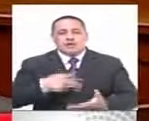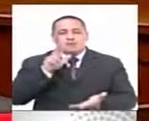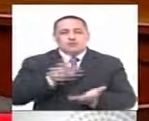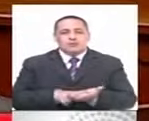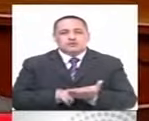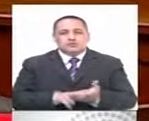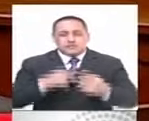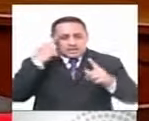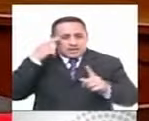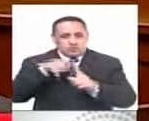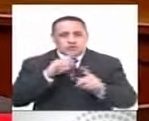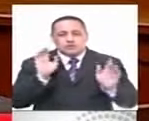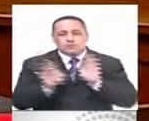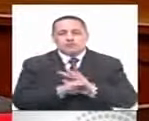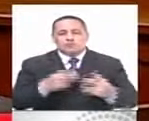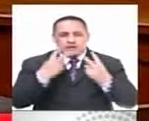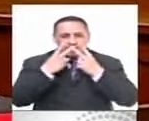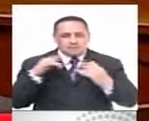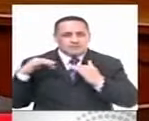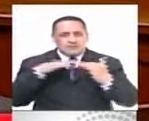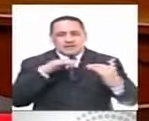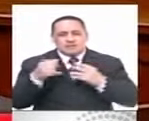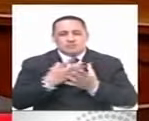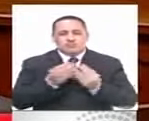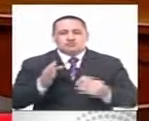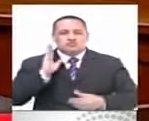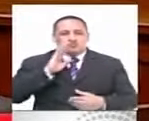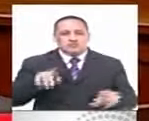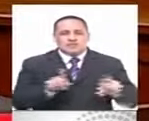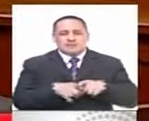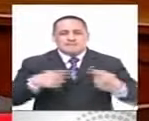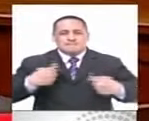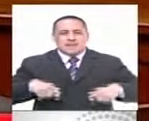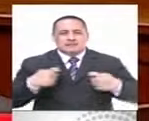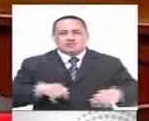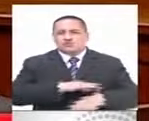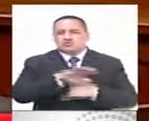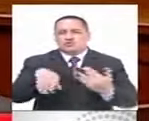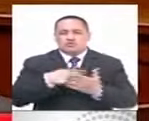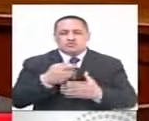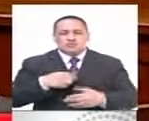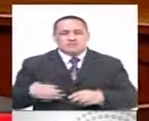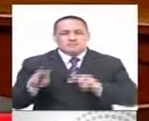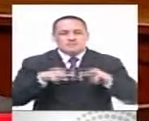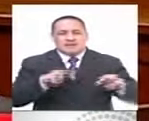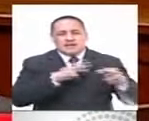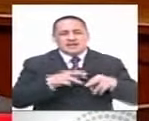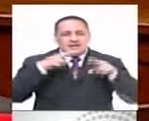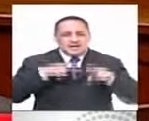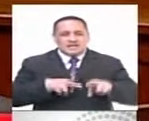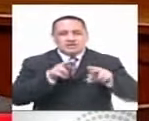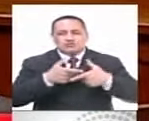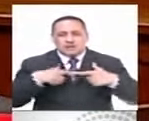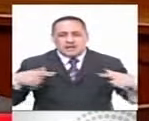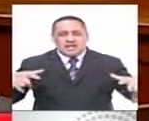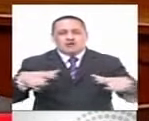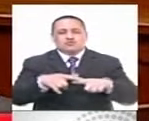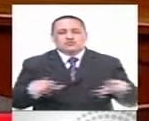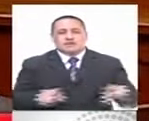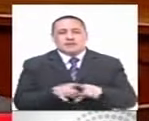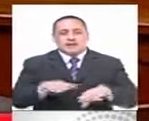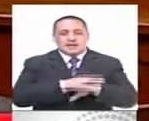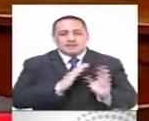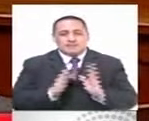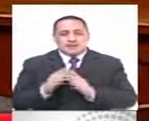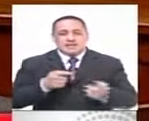aprobación de la estrategia para combatir la contaminación plástica en el mar peruano, ríos, lagos y lagunas. El Plan de